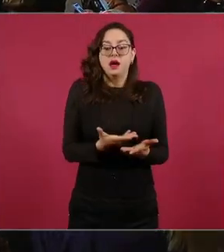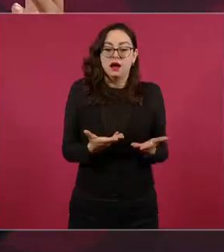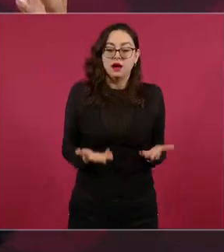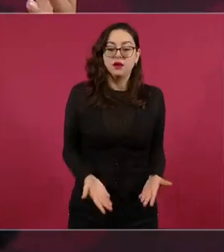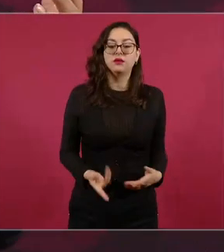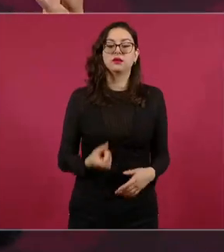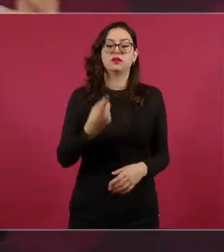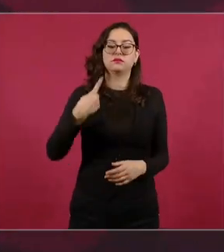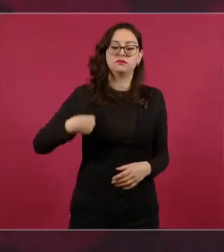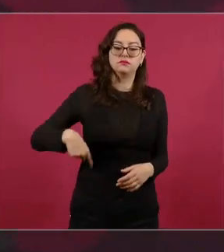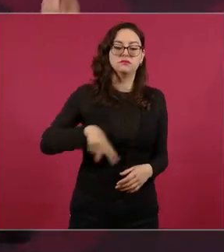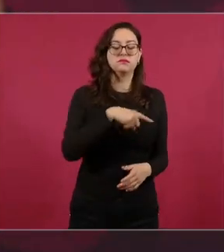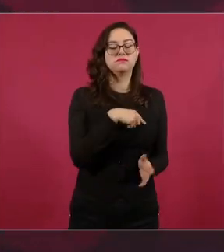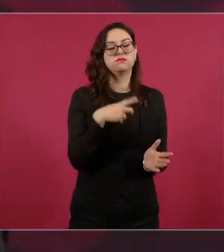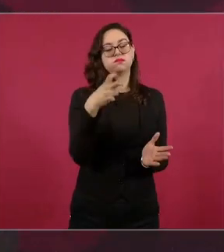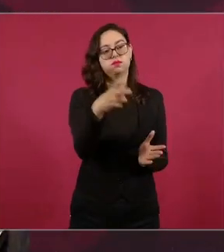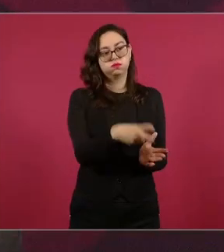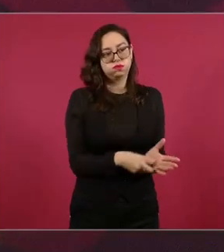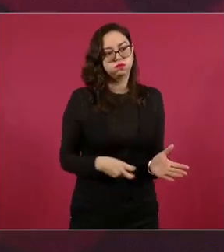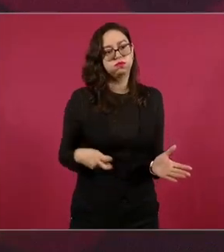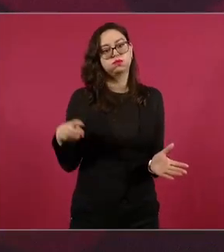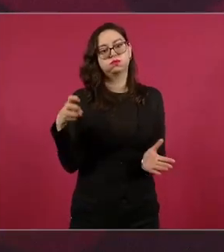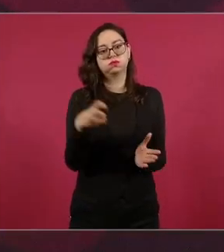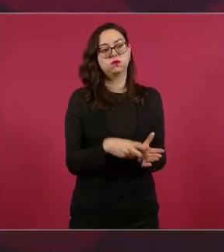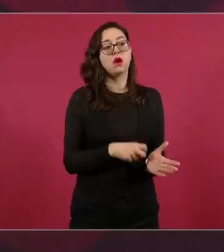al Issste público,